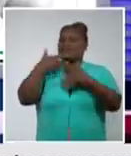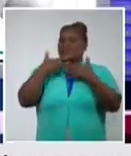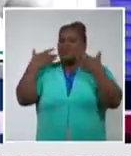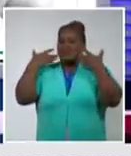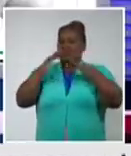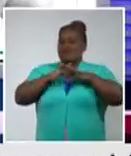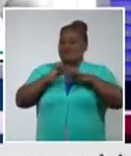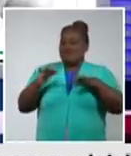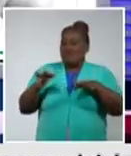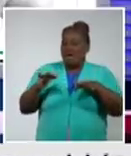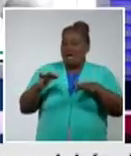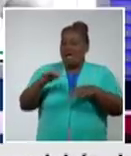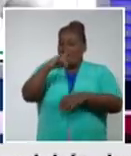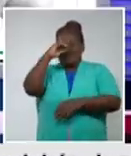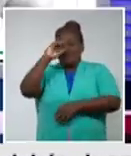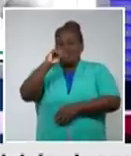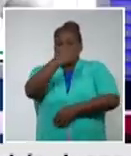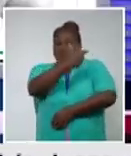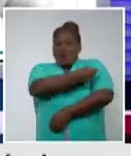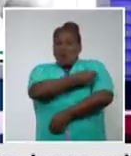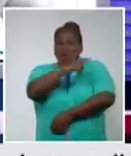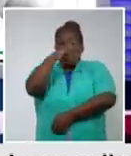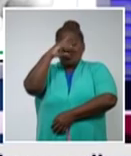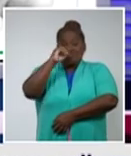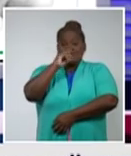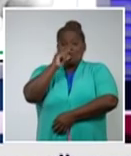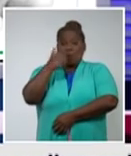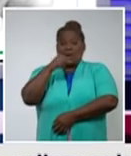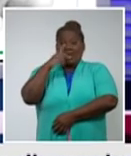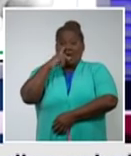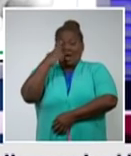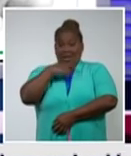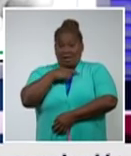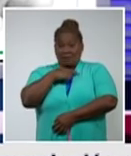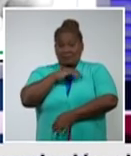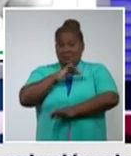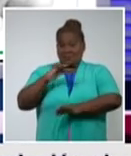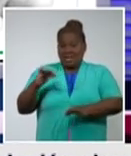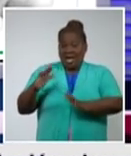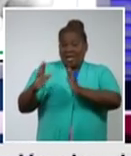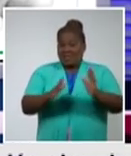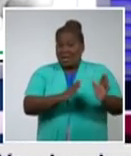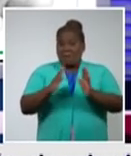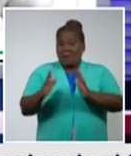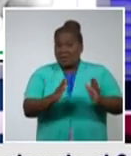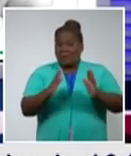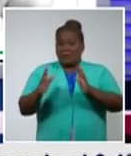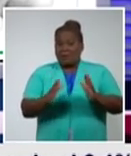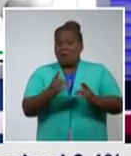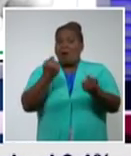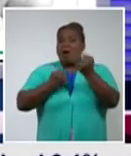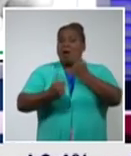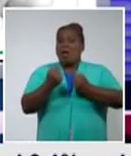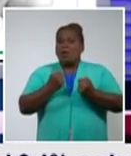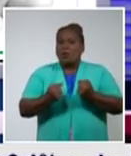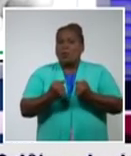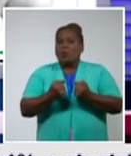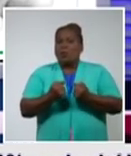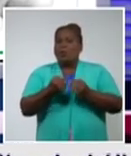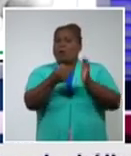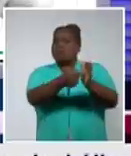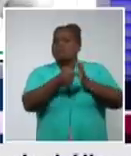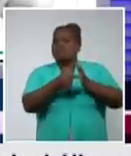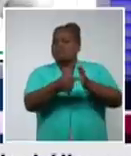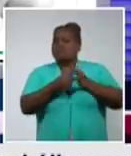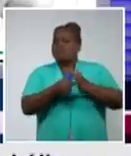de ensayos clínicos. Sin embargo, hemos notado también en esos comentarios que hay algunas personas que sugieren que tras esta vacunación o la extensión